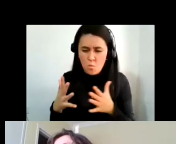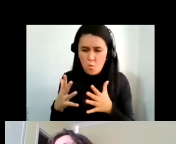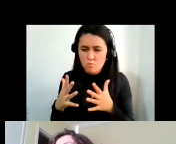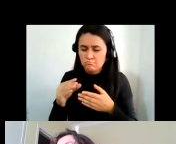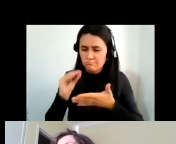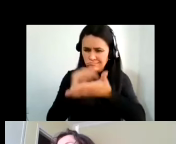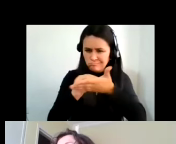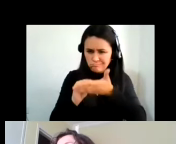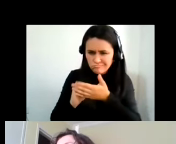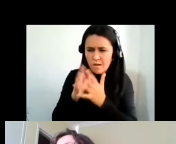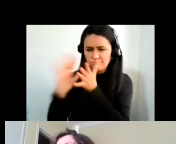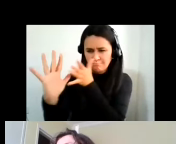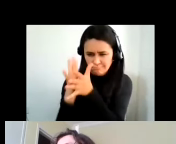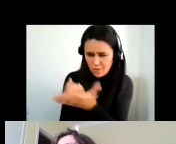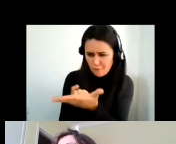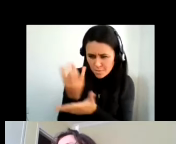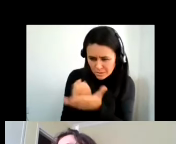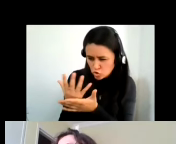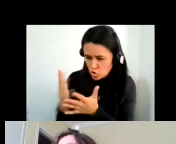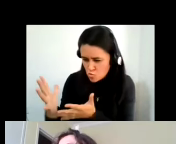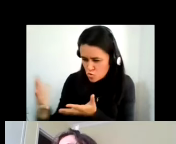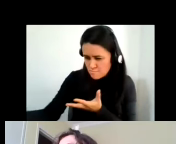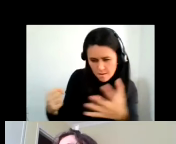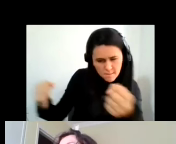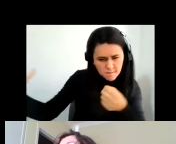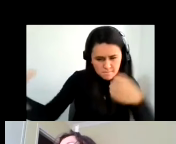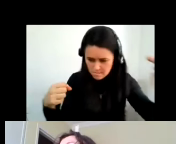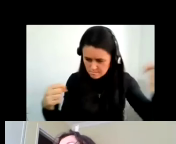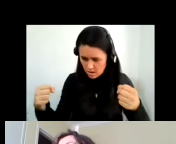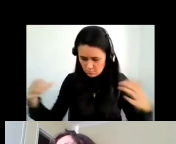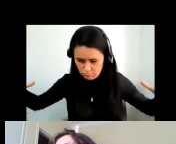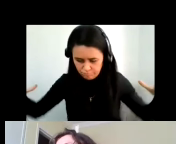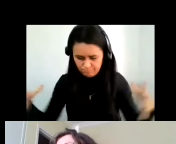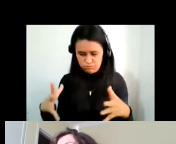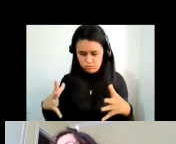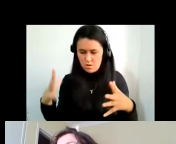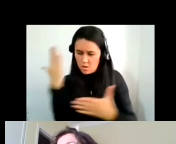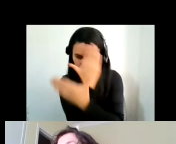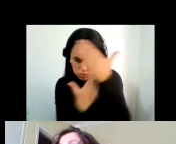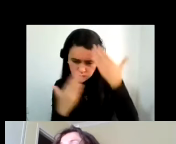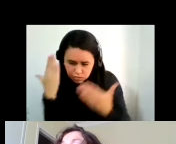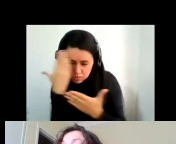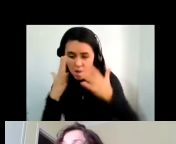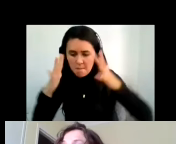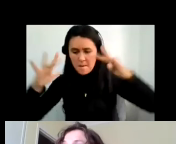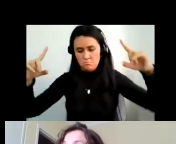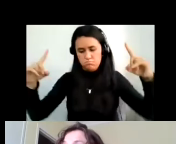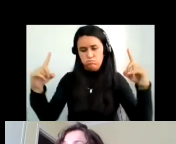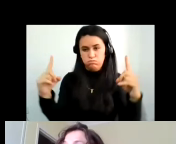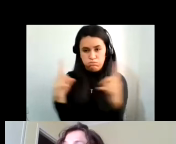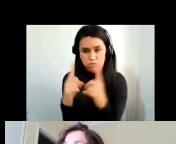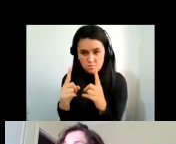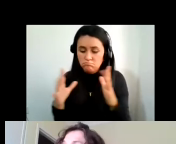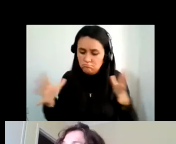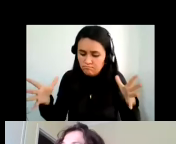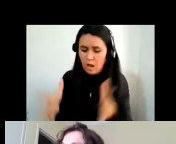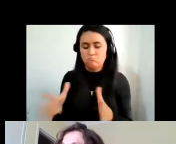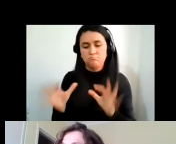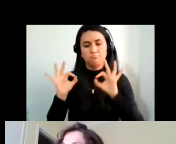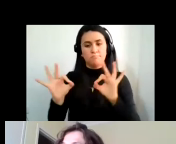todas las fuentes y aquí tratamos de sintetizar las conclusiones en forma coherente y